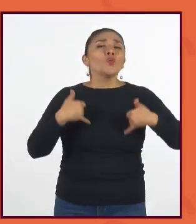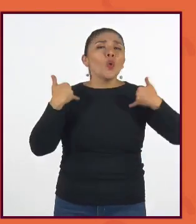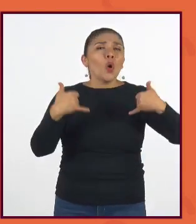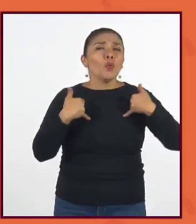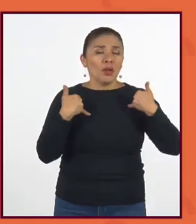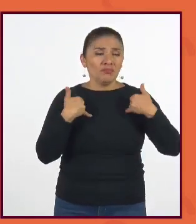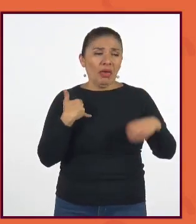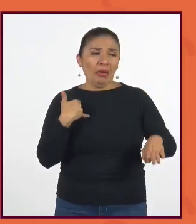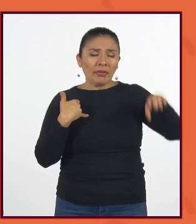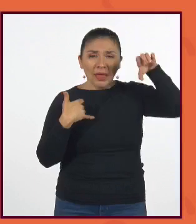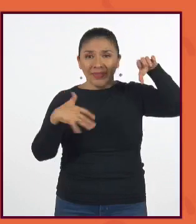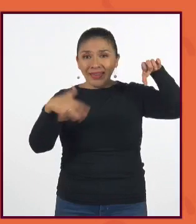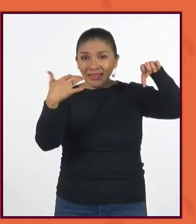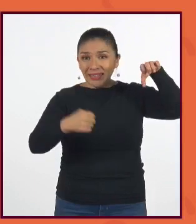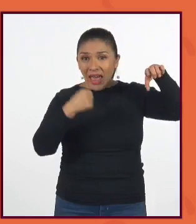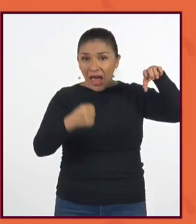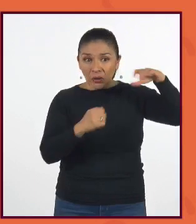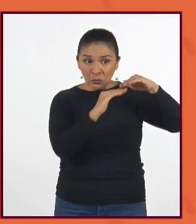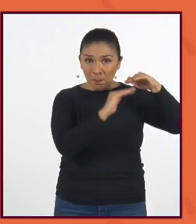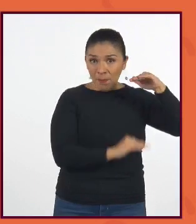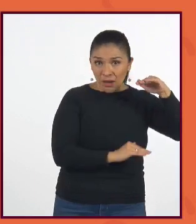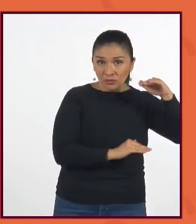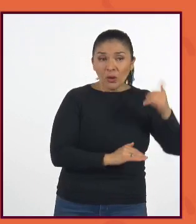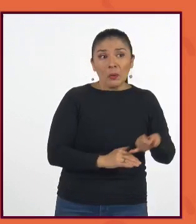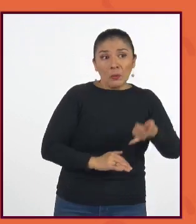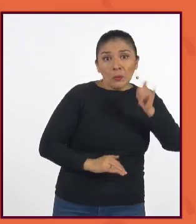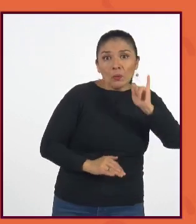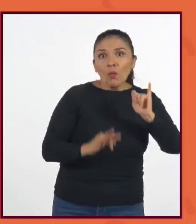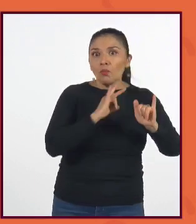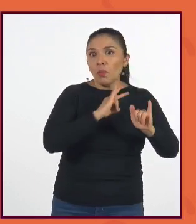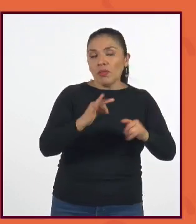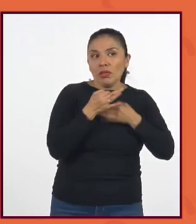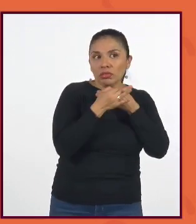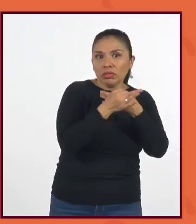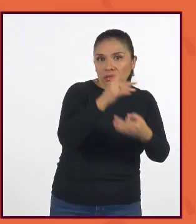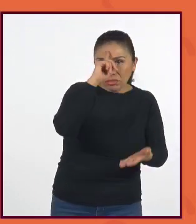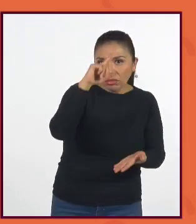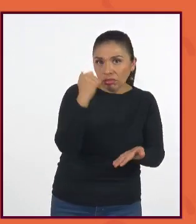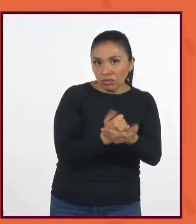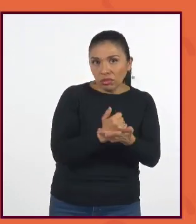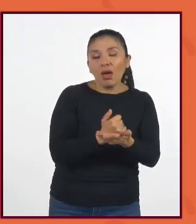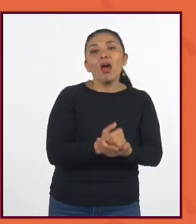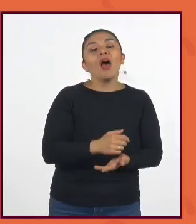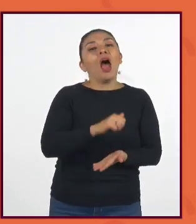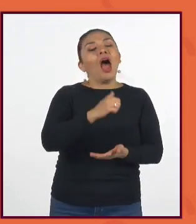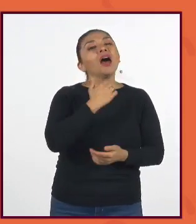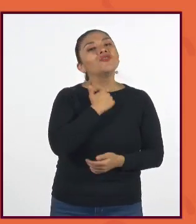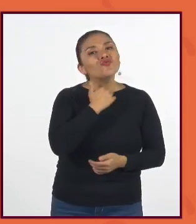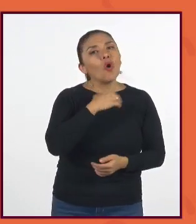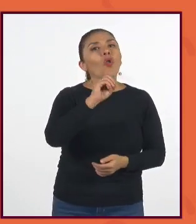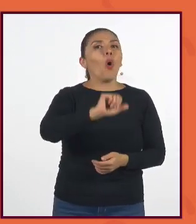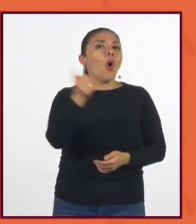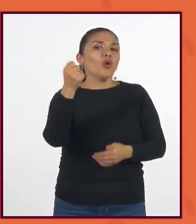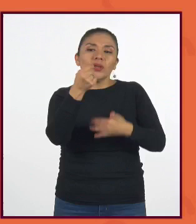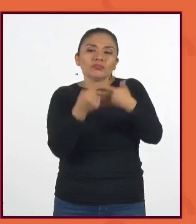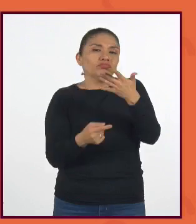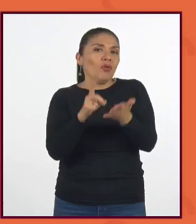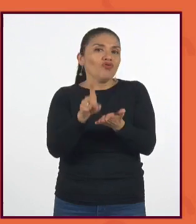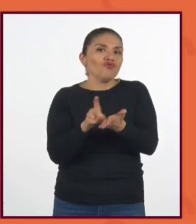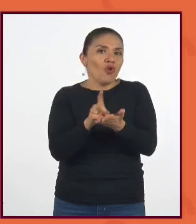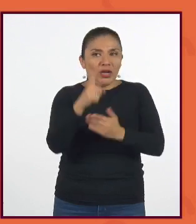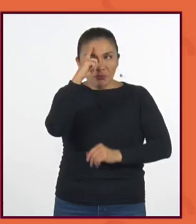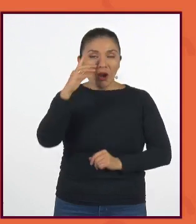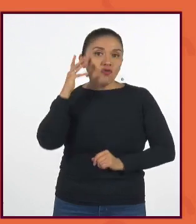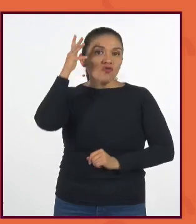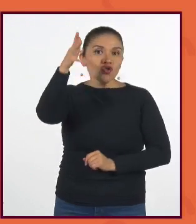15 años aumenta el riesgo de desarrollar dependencia al alcohol u otras drogas en los siguientes años. O sea, es como un predictor